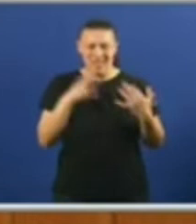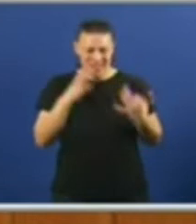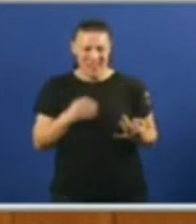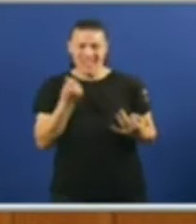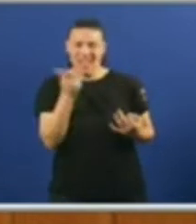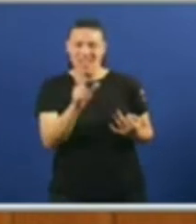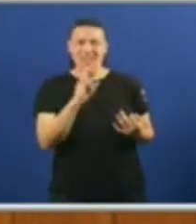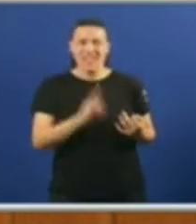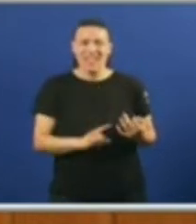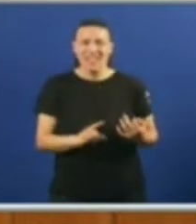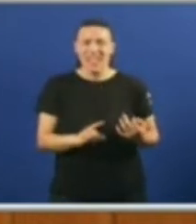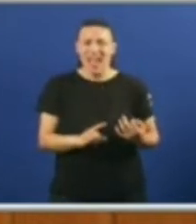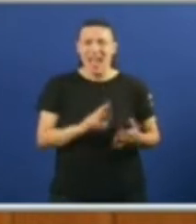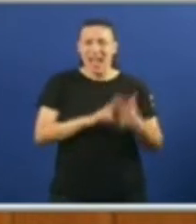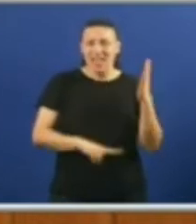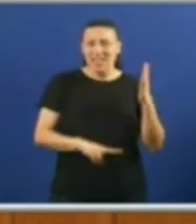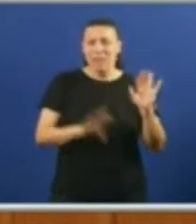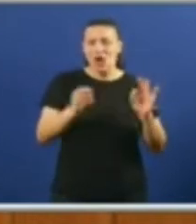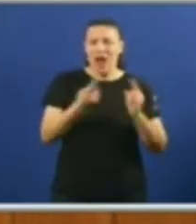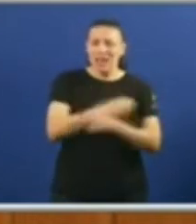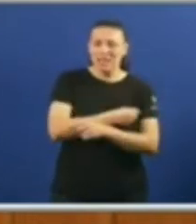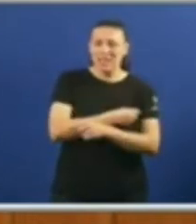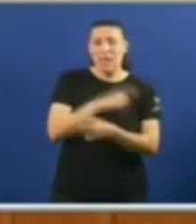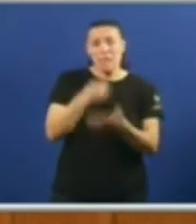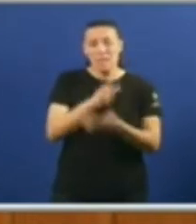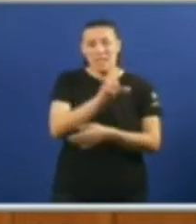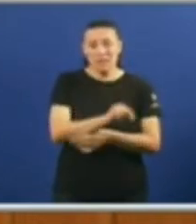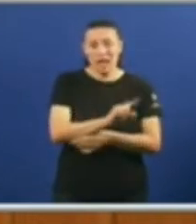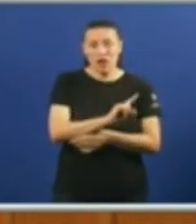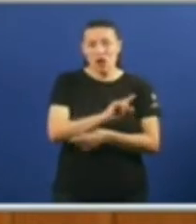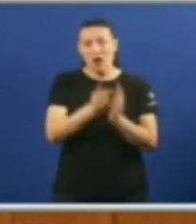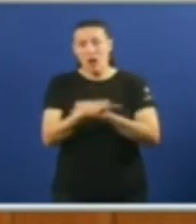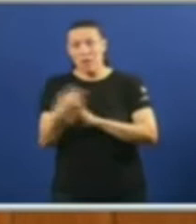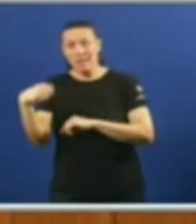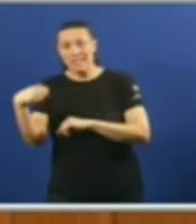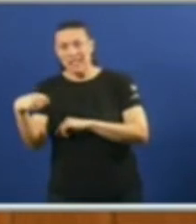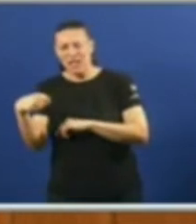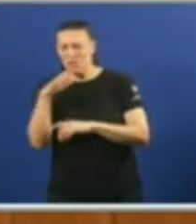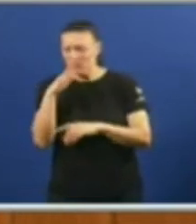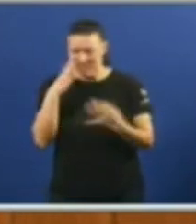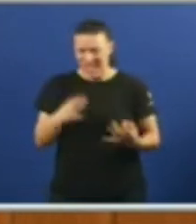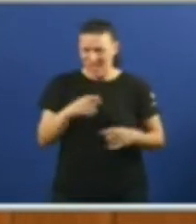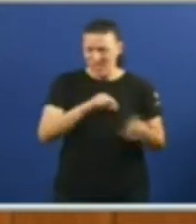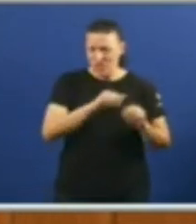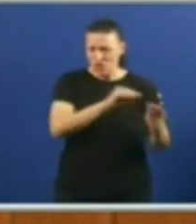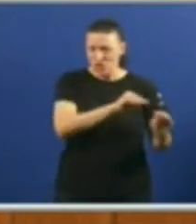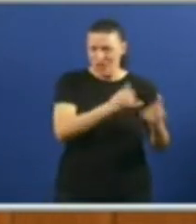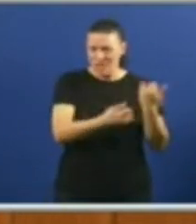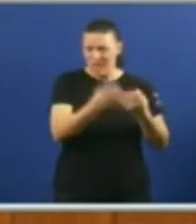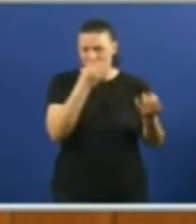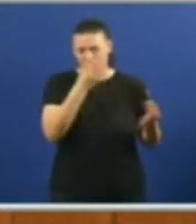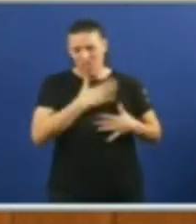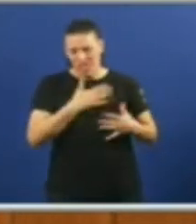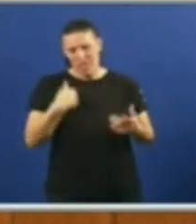tarifa eléctrica galega á inversa. En vez de pagar menos, imos pagar máis por unha decisión atribuíble